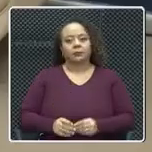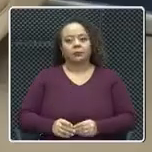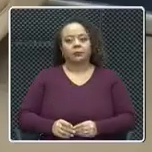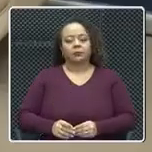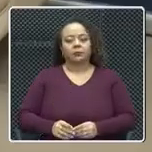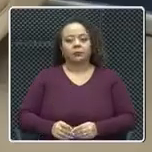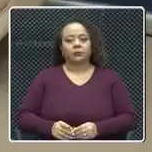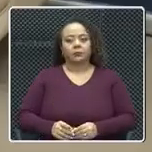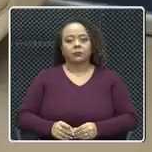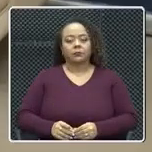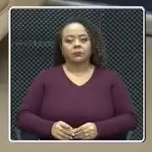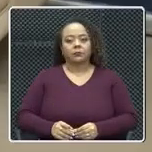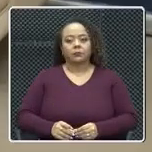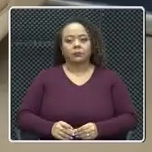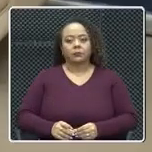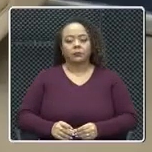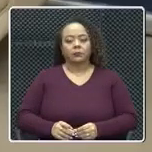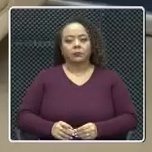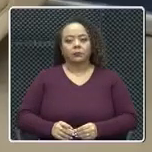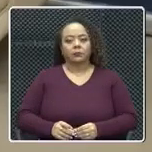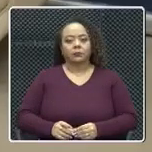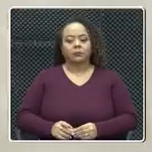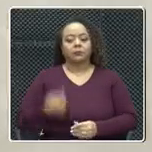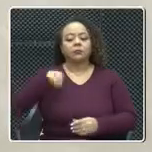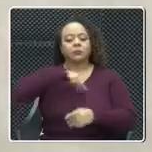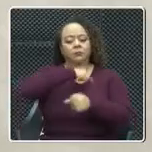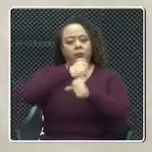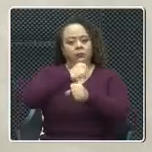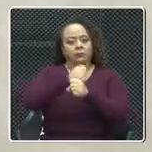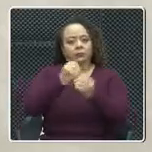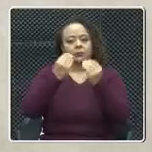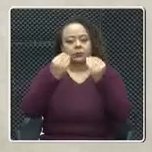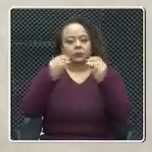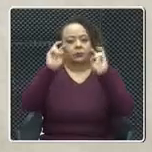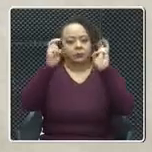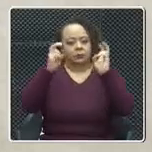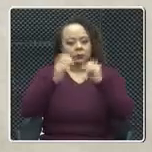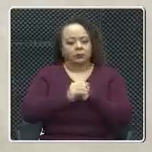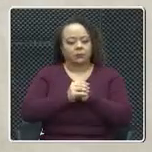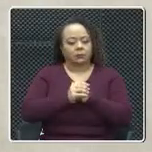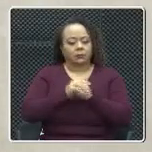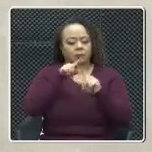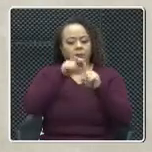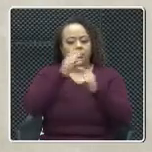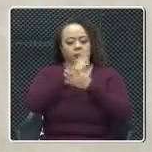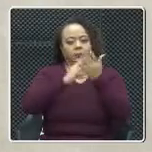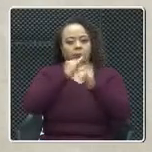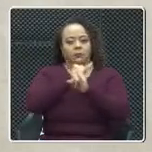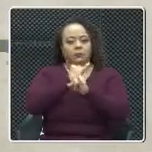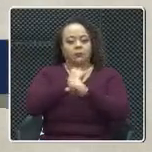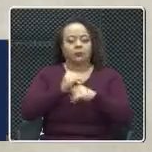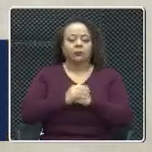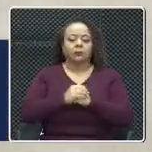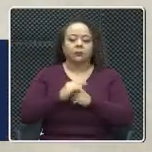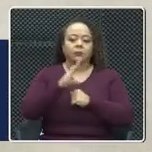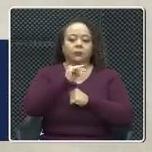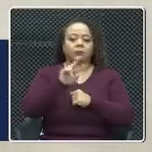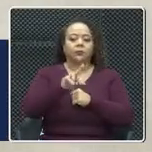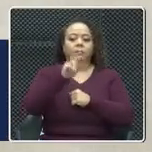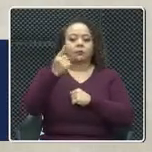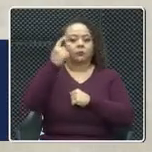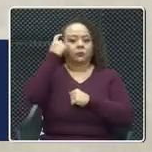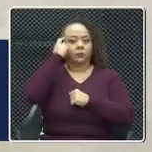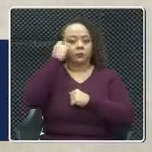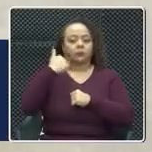Nosotros hemos trabajado mucho en este tema a nivel institucional y contrario a lo que se